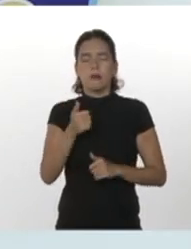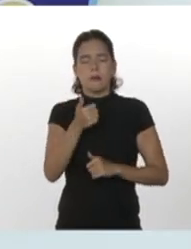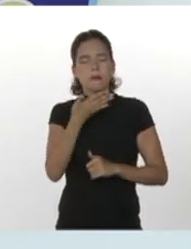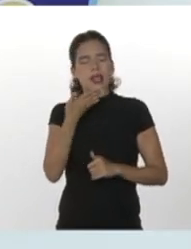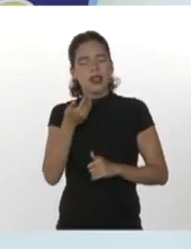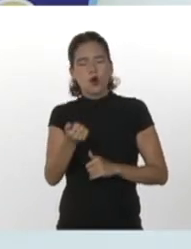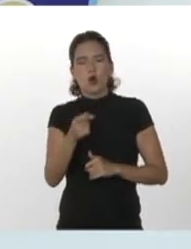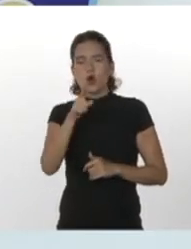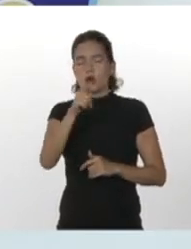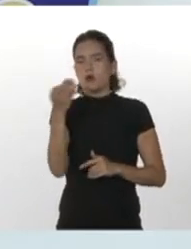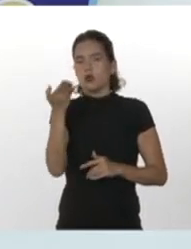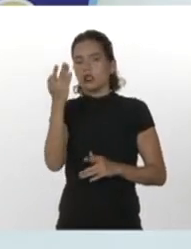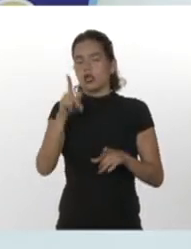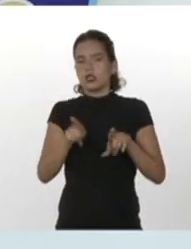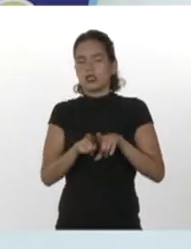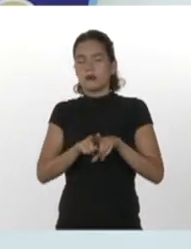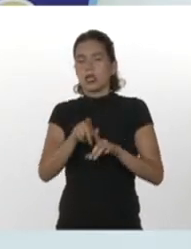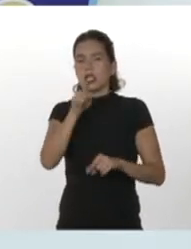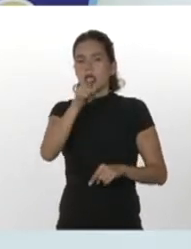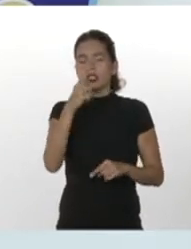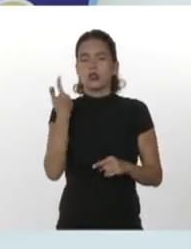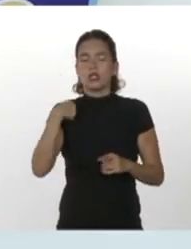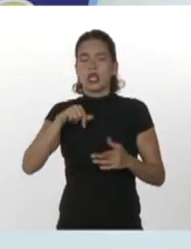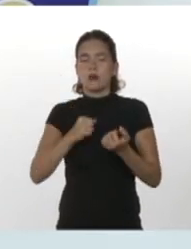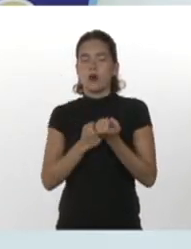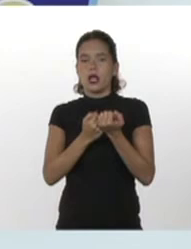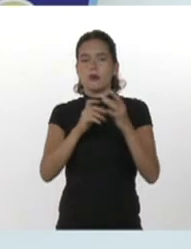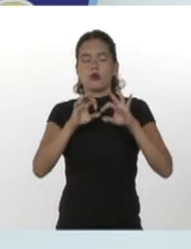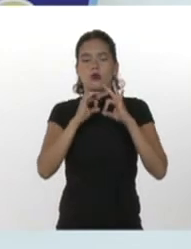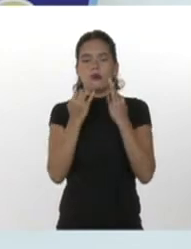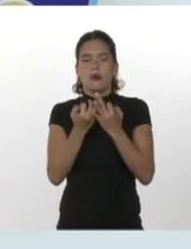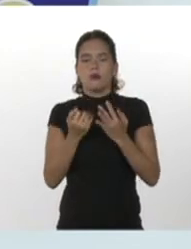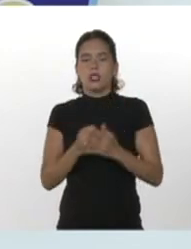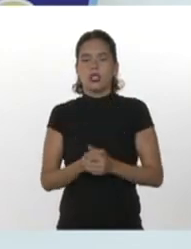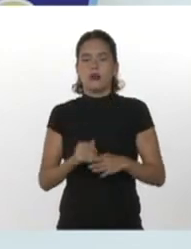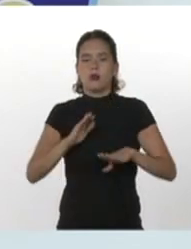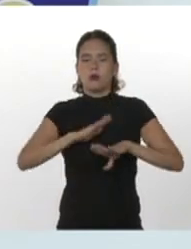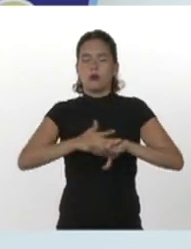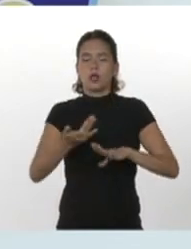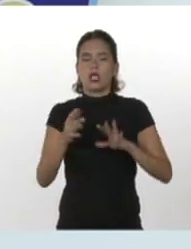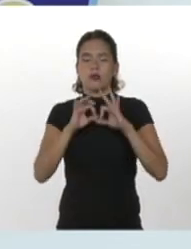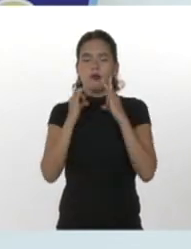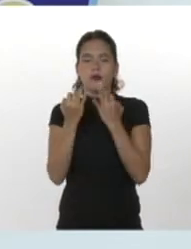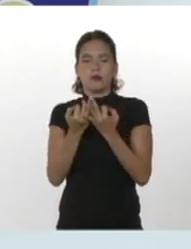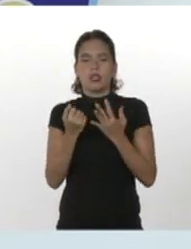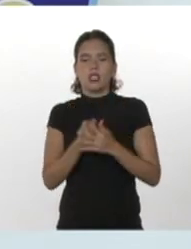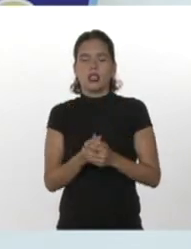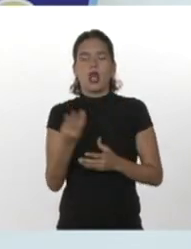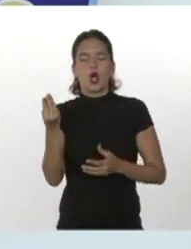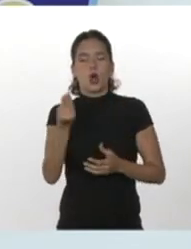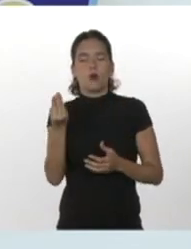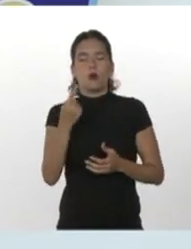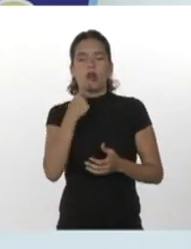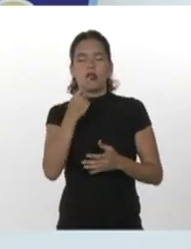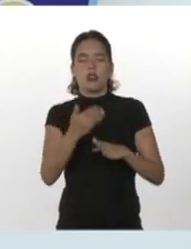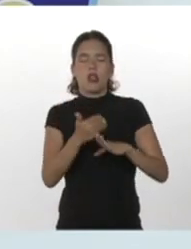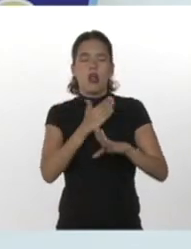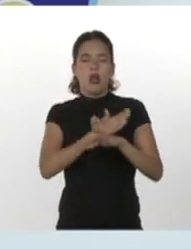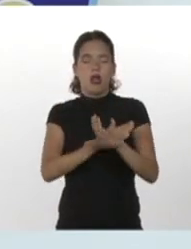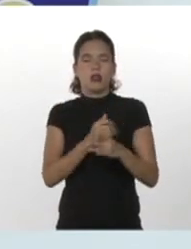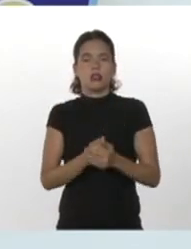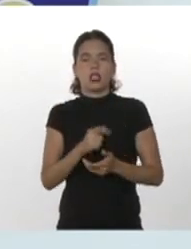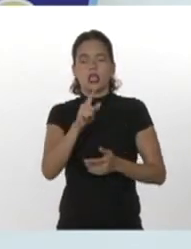Lo importante también es que de esto tengamos el apoyo en familia, porque en familia, como les mencioné, es